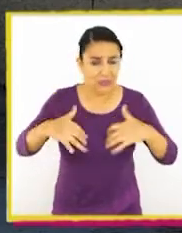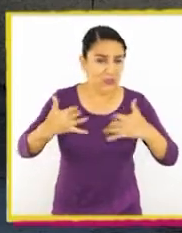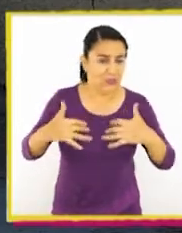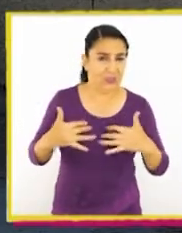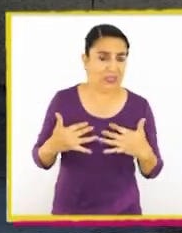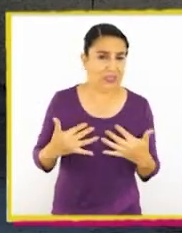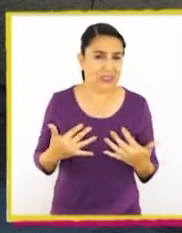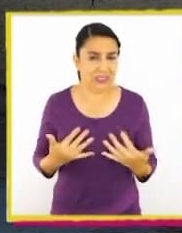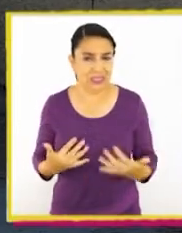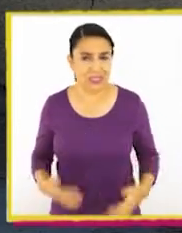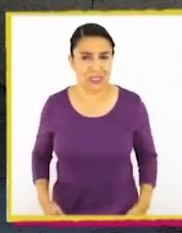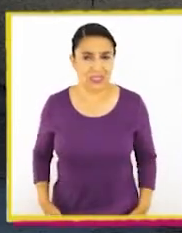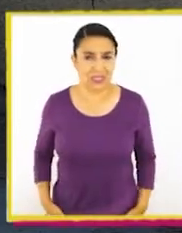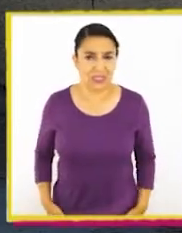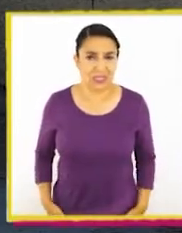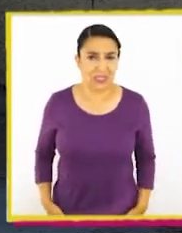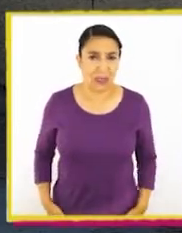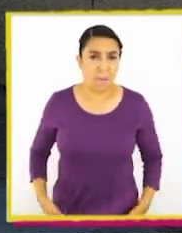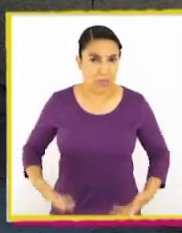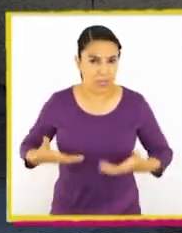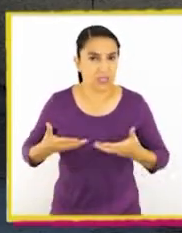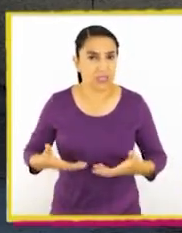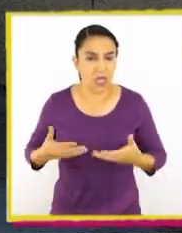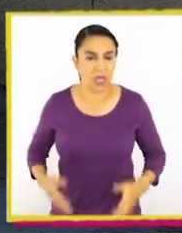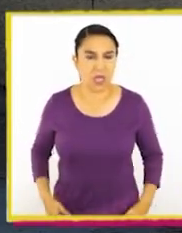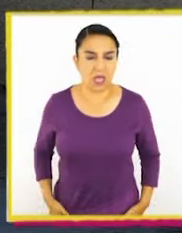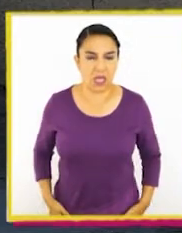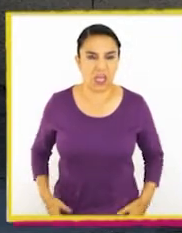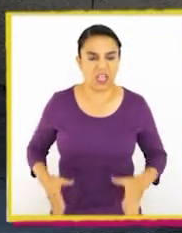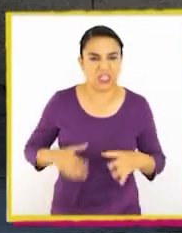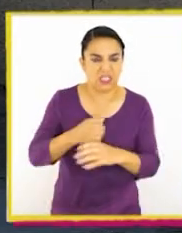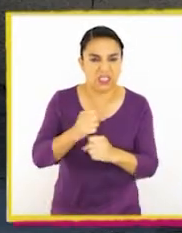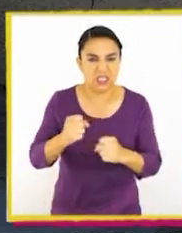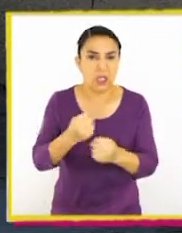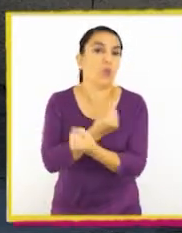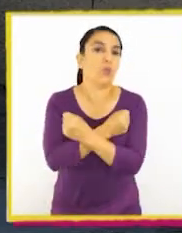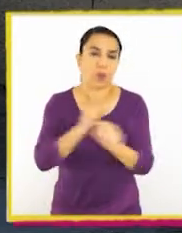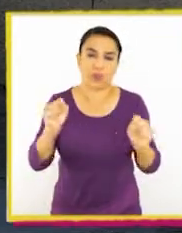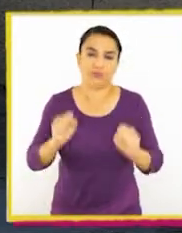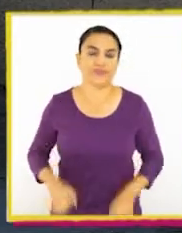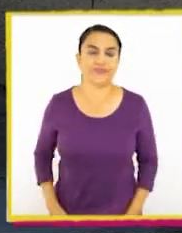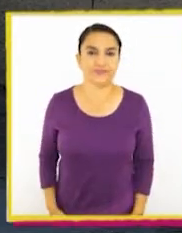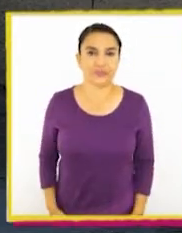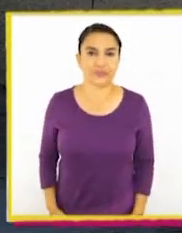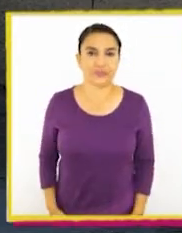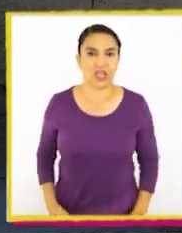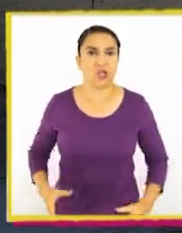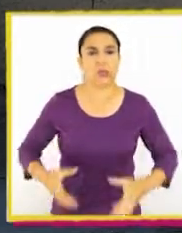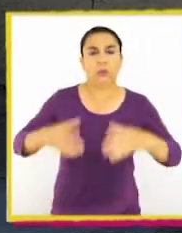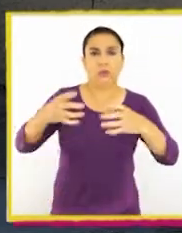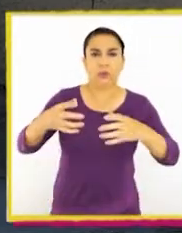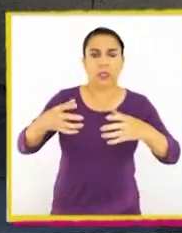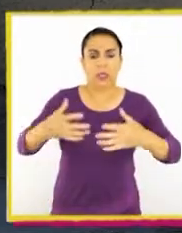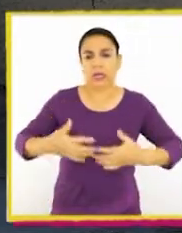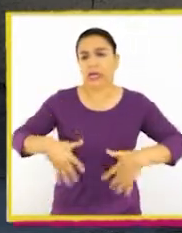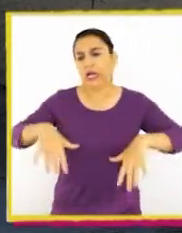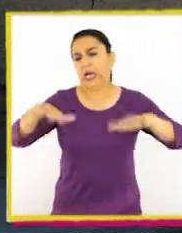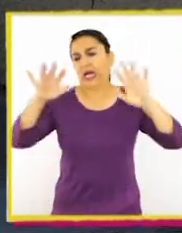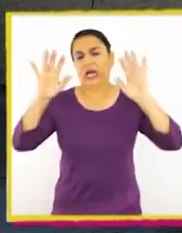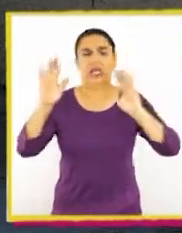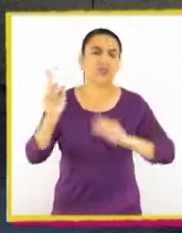¡Ay! ¿Lisa? ¡Ay! ¡Ay, no puedo! ¡Ay! ¡Ay,